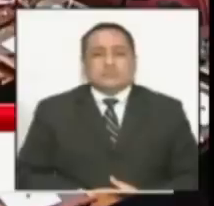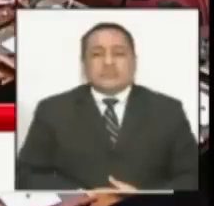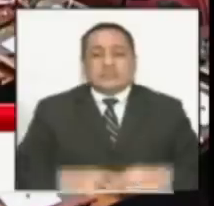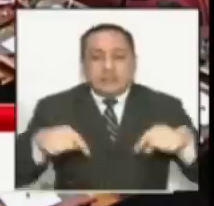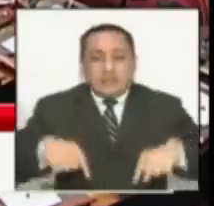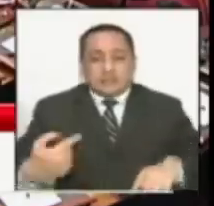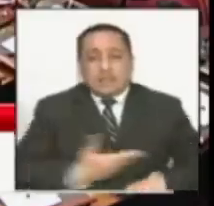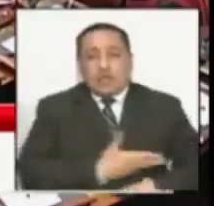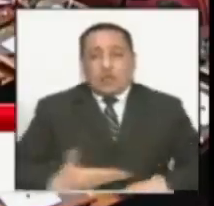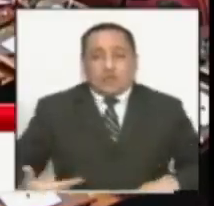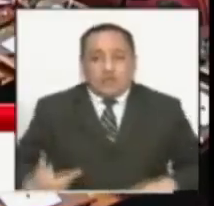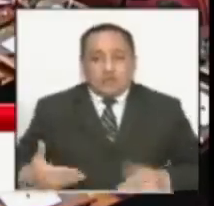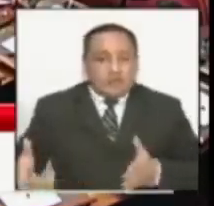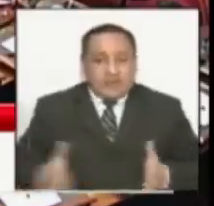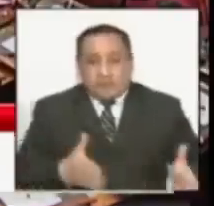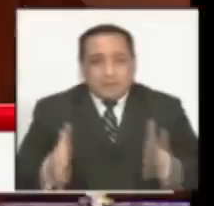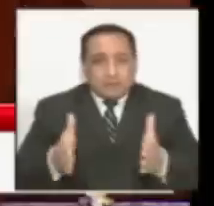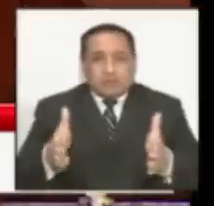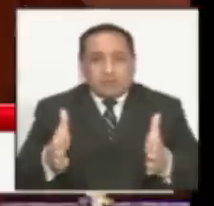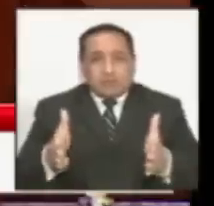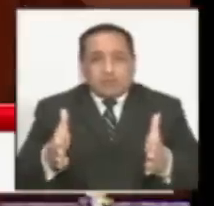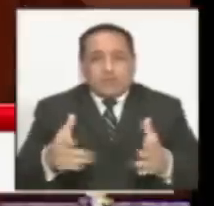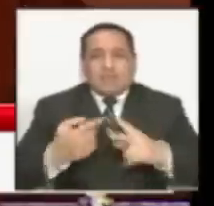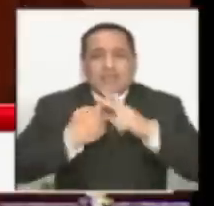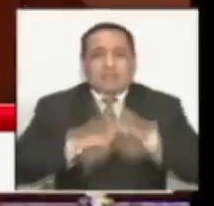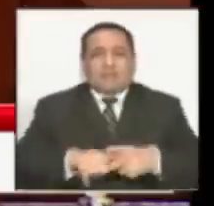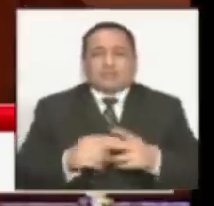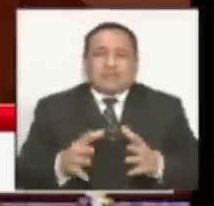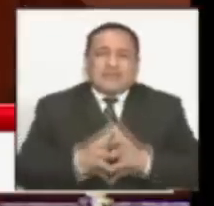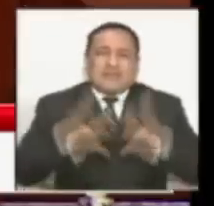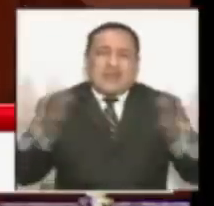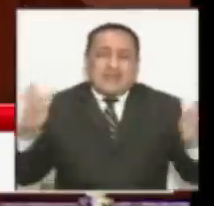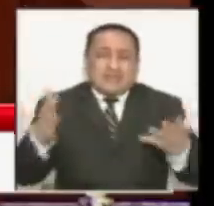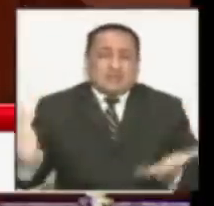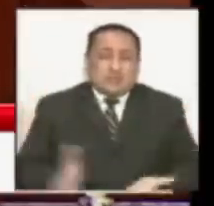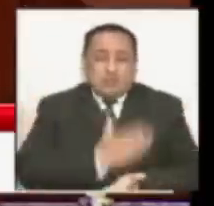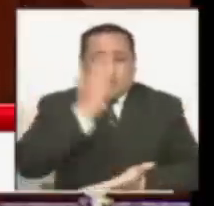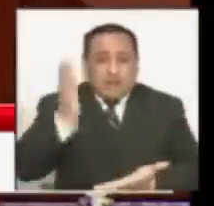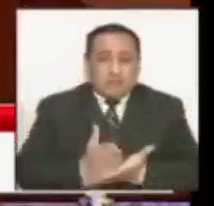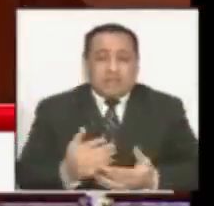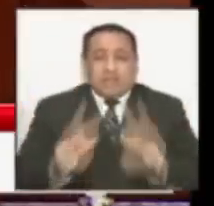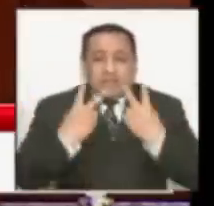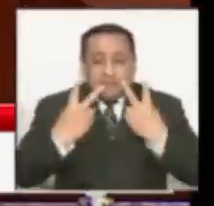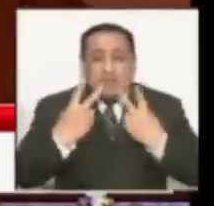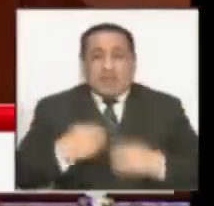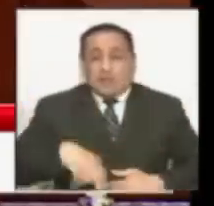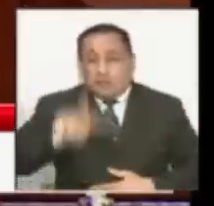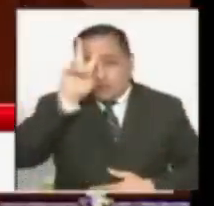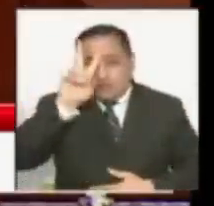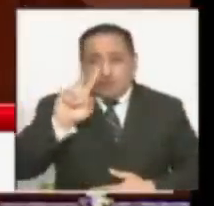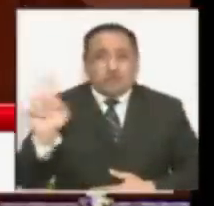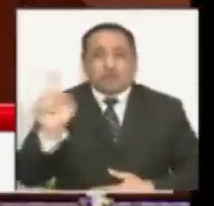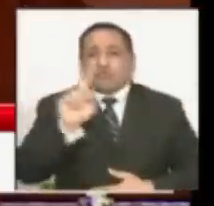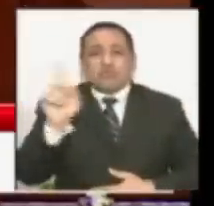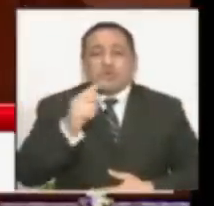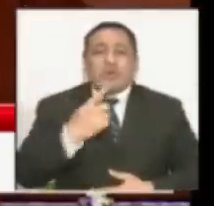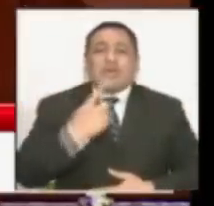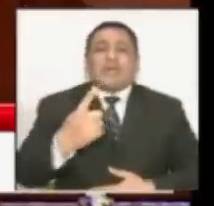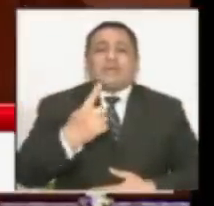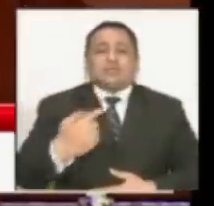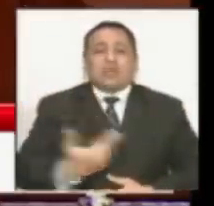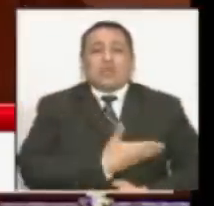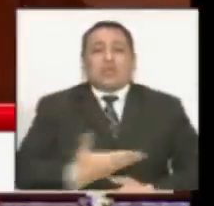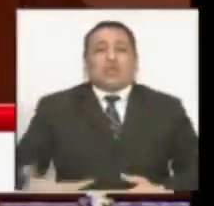Este gobierno de transición, surgido en tan graves circunstancias que vive la patria, no será